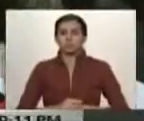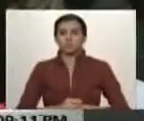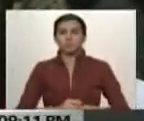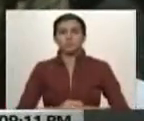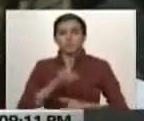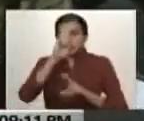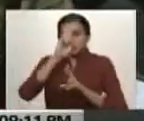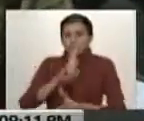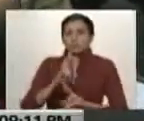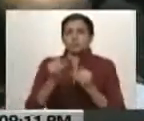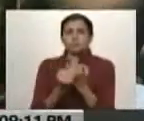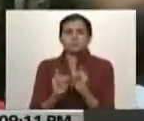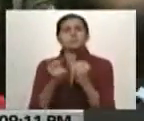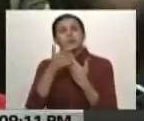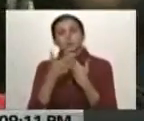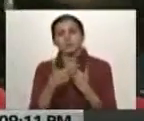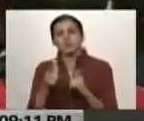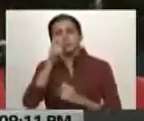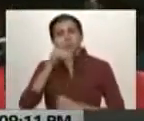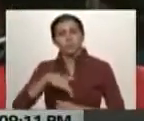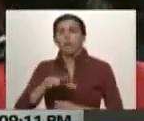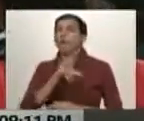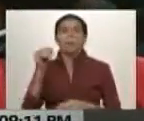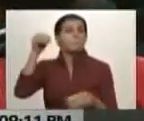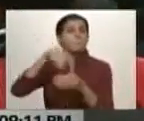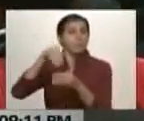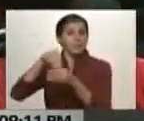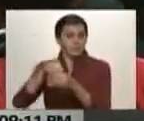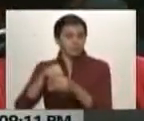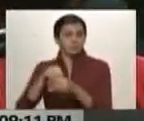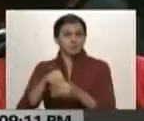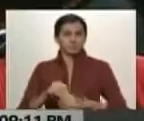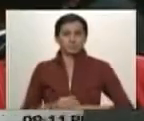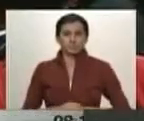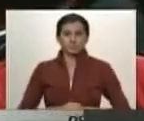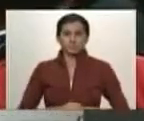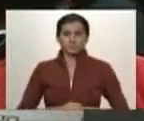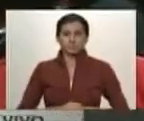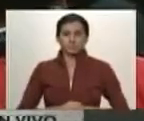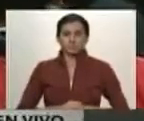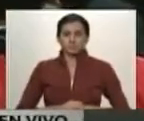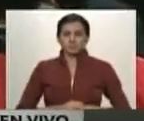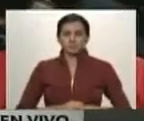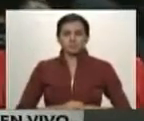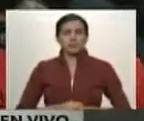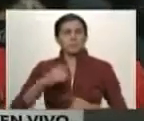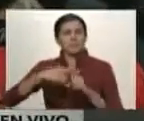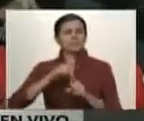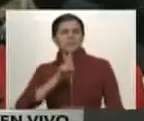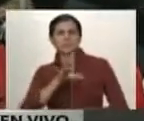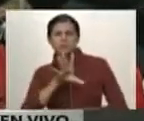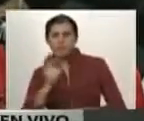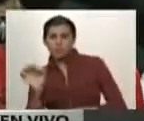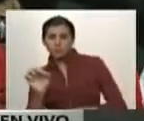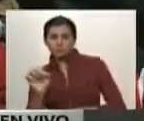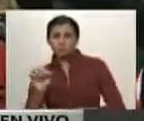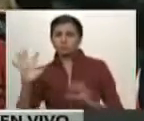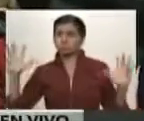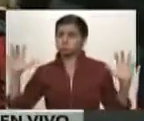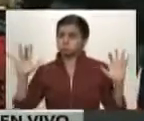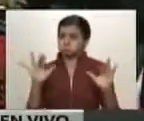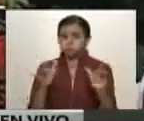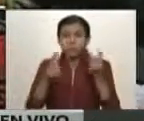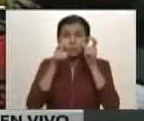autodeterminación de los pueblos y lanús herencia como ya les decíamos son más de 150 los veedores del mundo